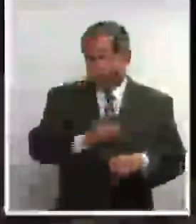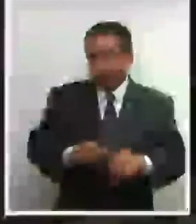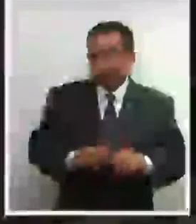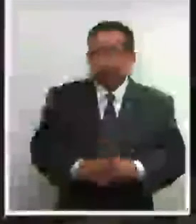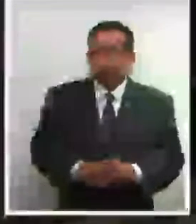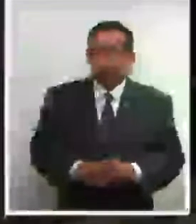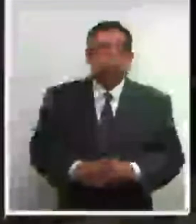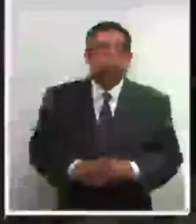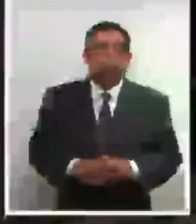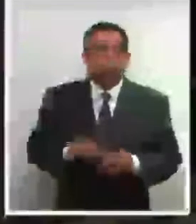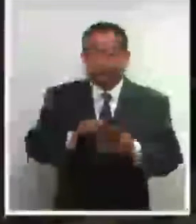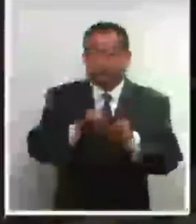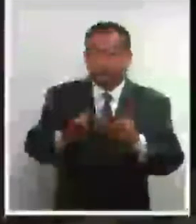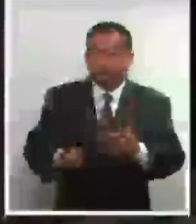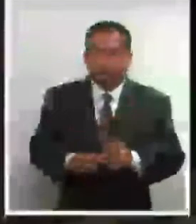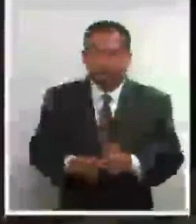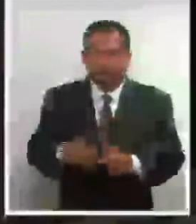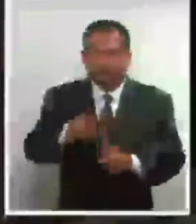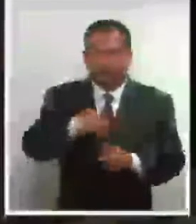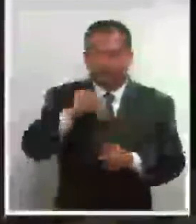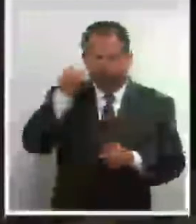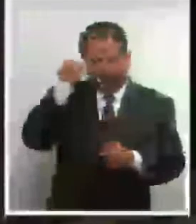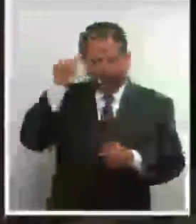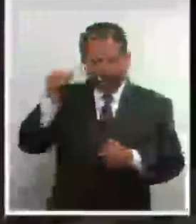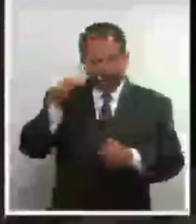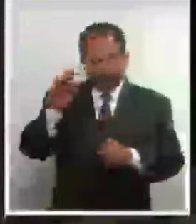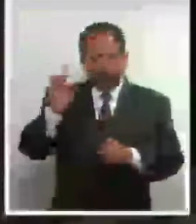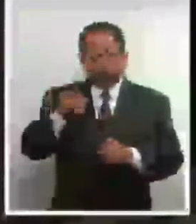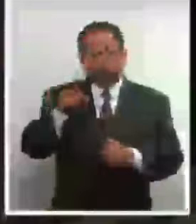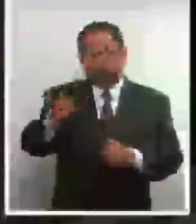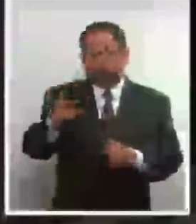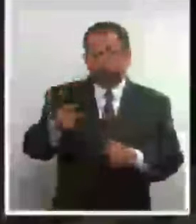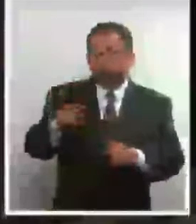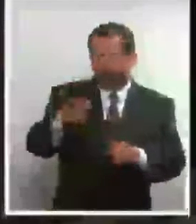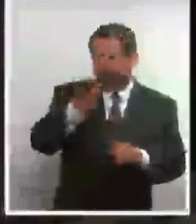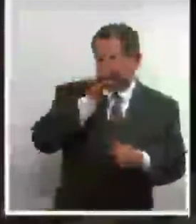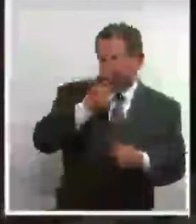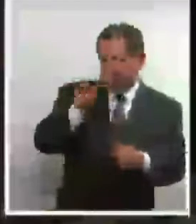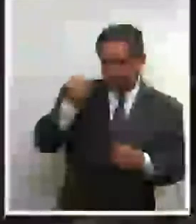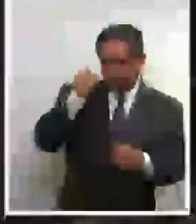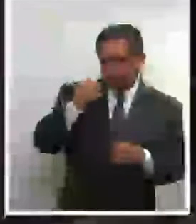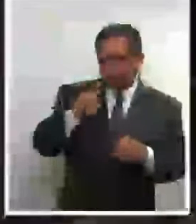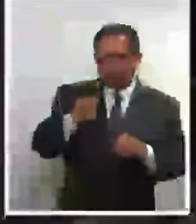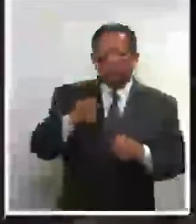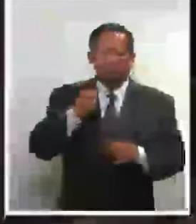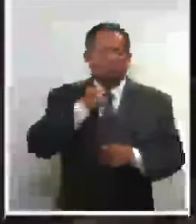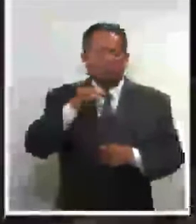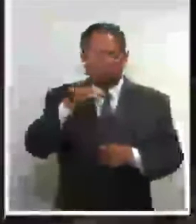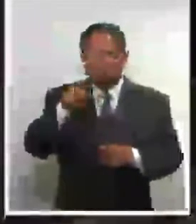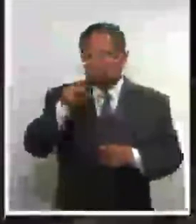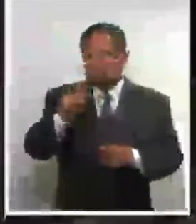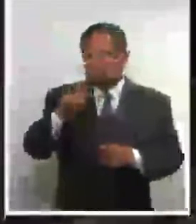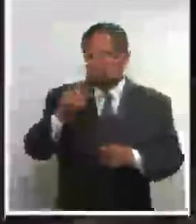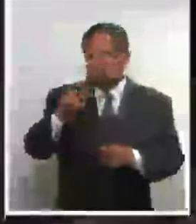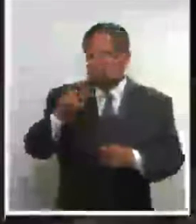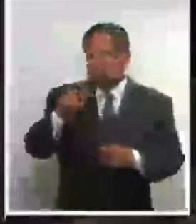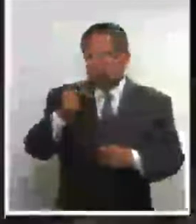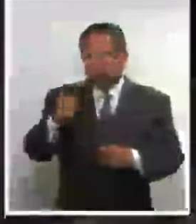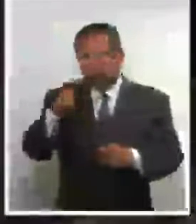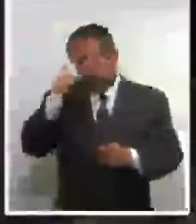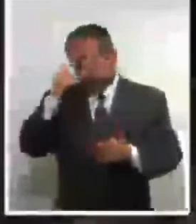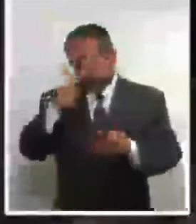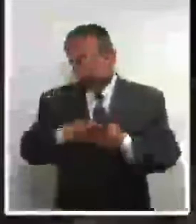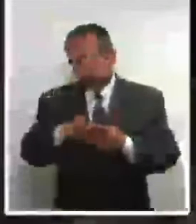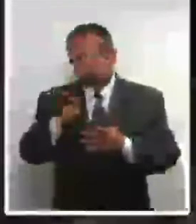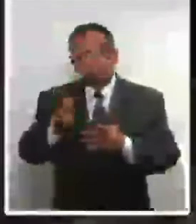penal. Por ejemplo, esto yo creo que me va a acompañar el diputado Jesús Ortega en este tema.